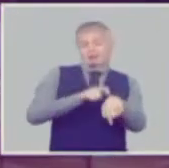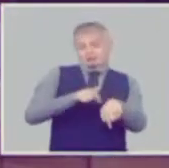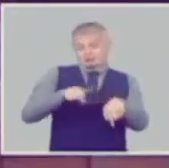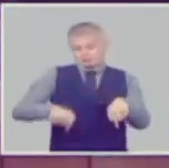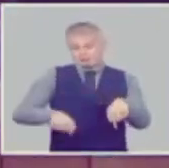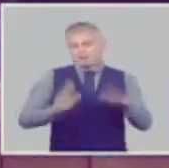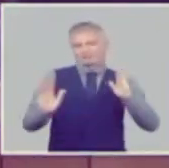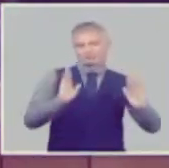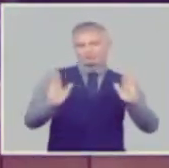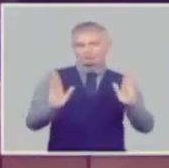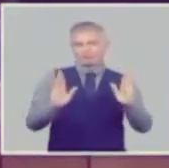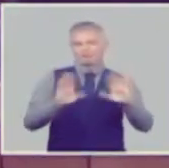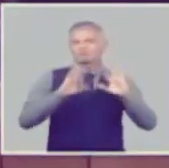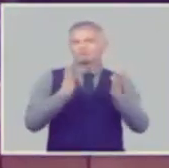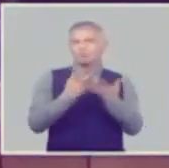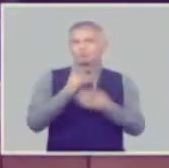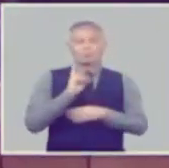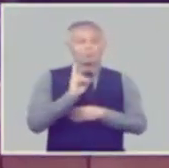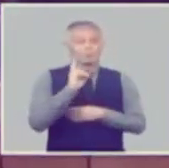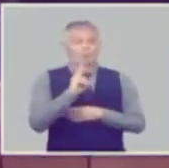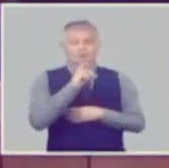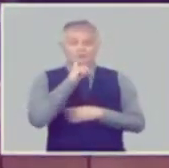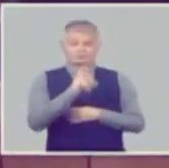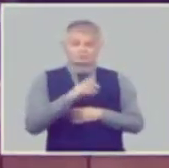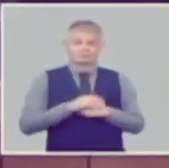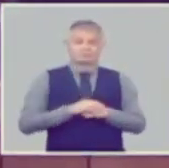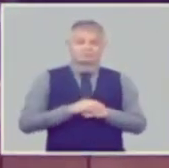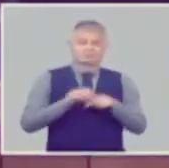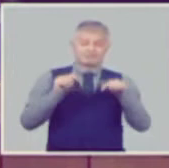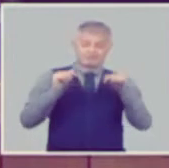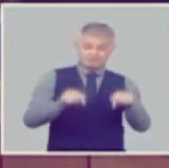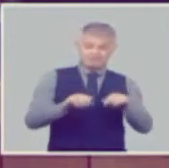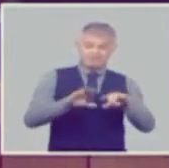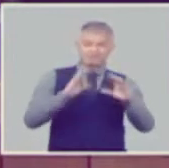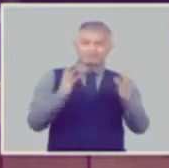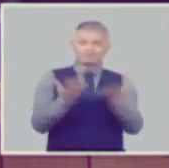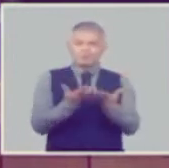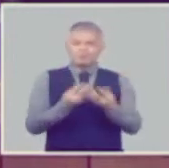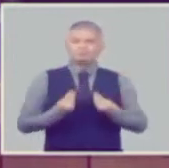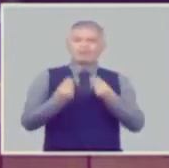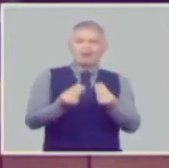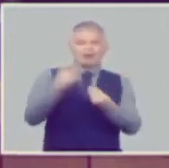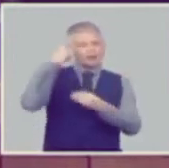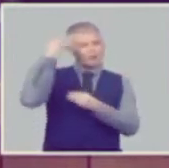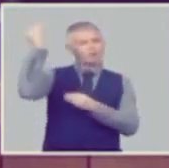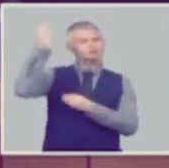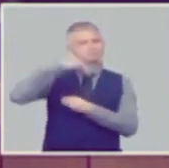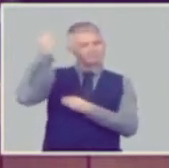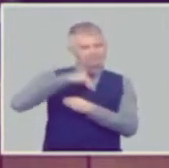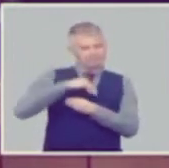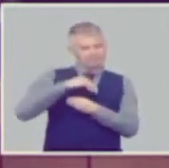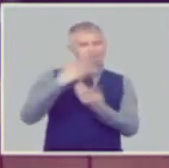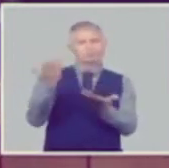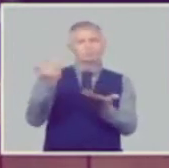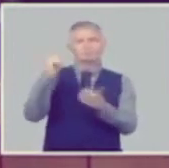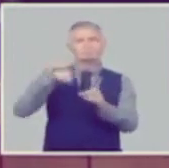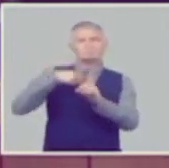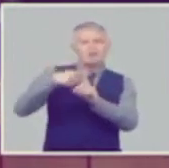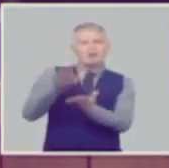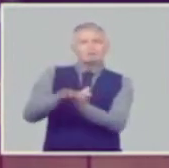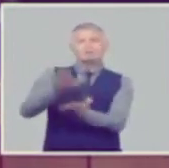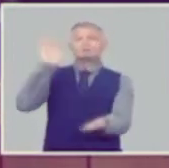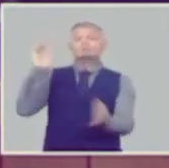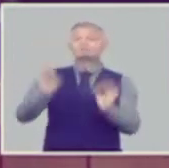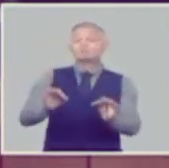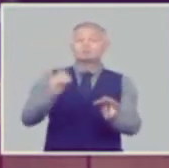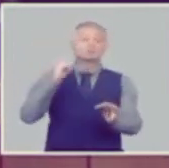urgencias. Nunca es poco ni banal lo que se aporta desde el conocimiento y el compromiso con el destino de la nación.